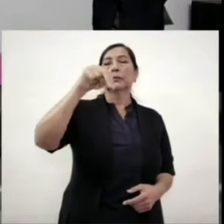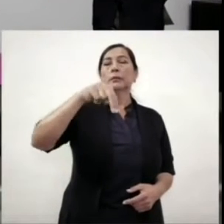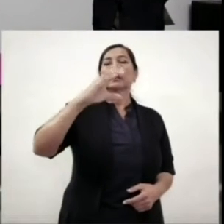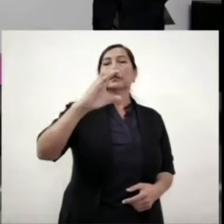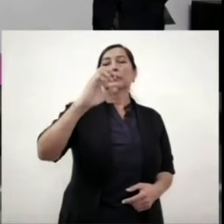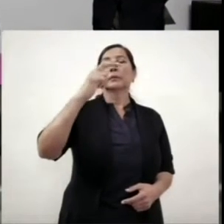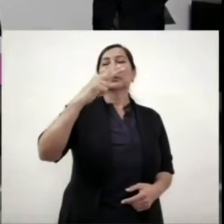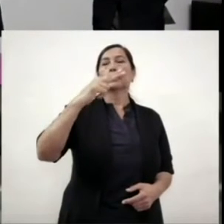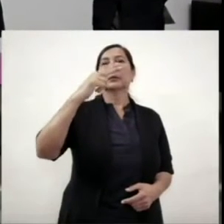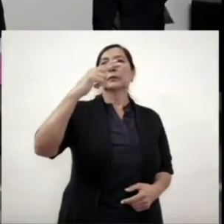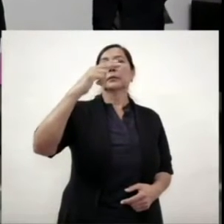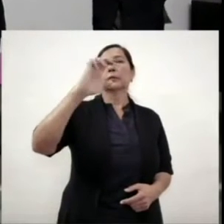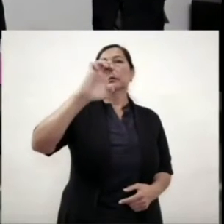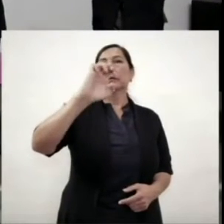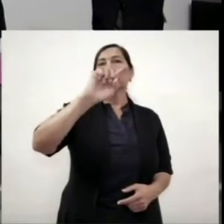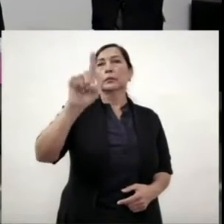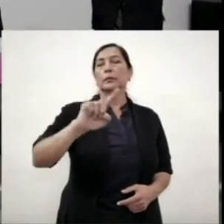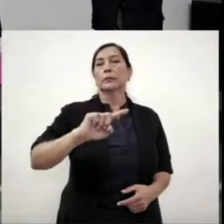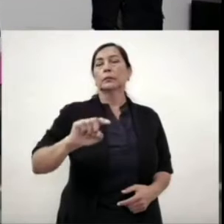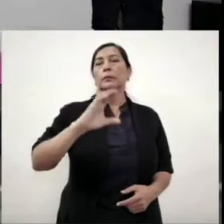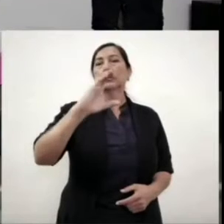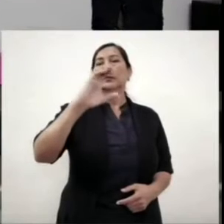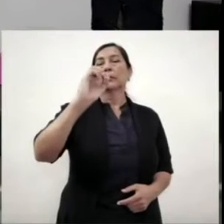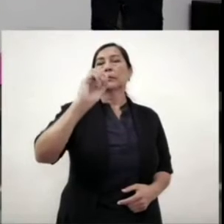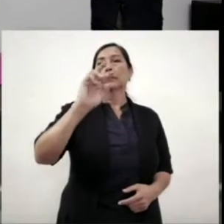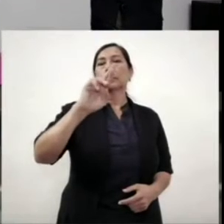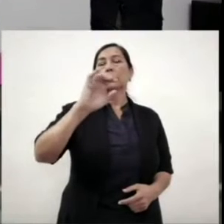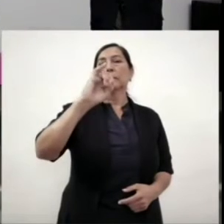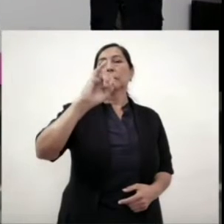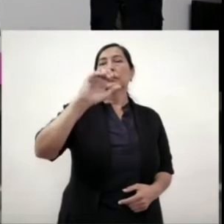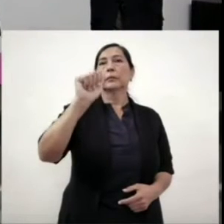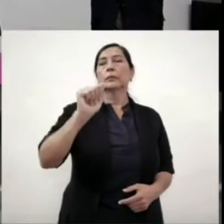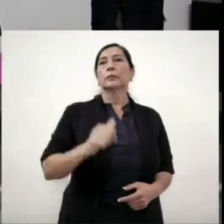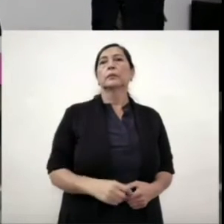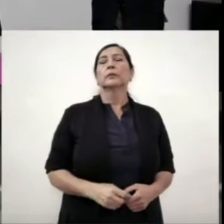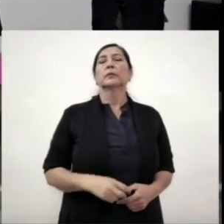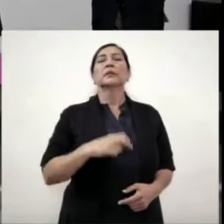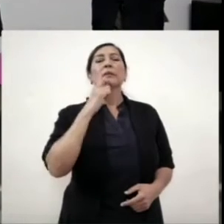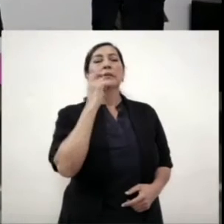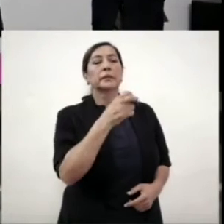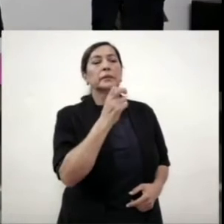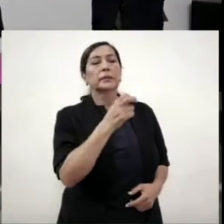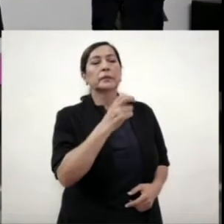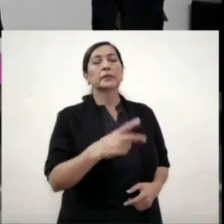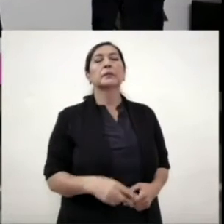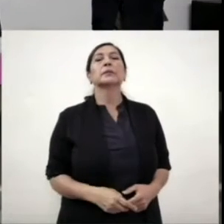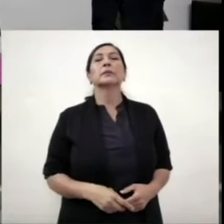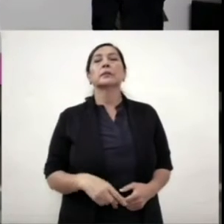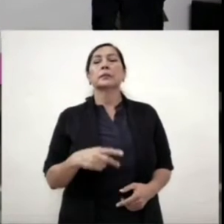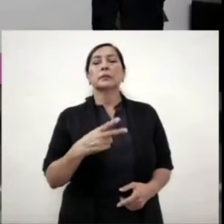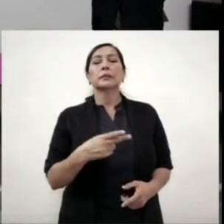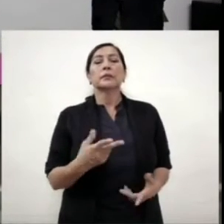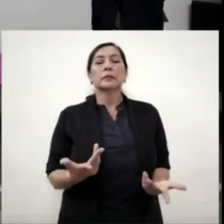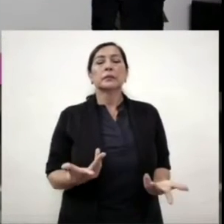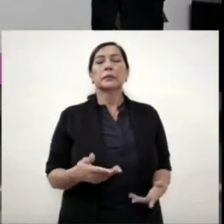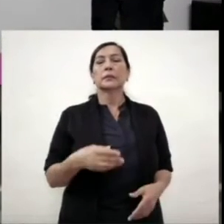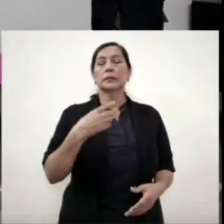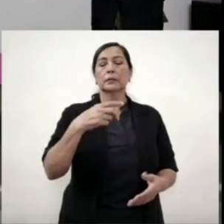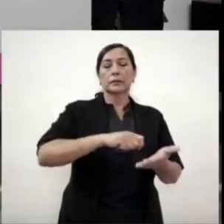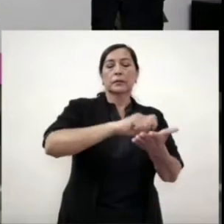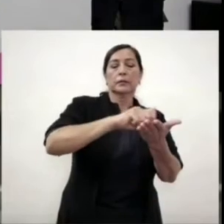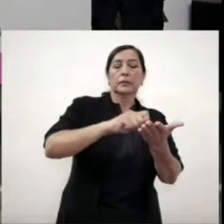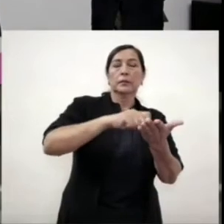lo que contiene este convenio que hoy firmaremos en un momento más con Carlos Soto, presidente municipal de